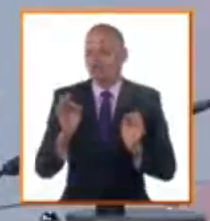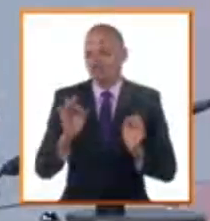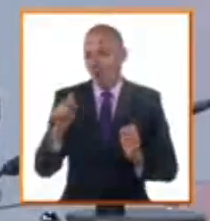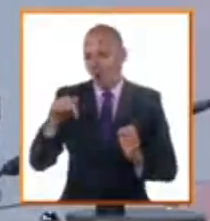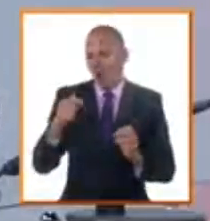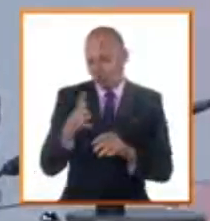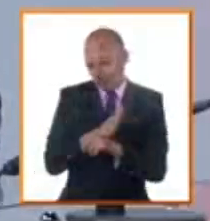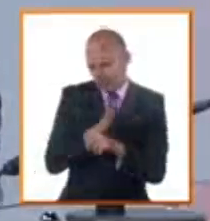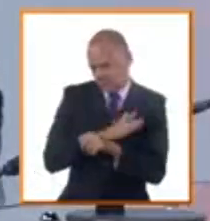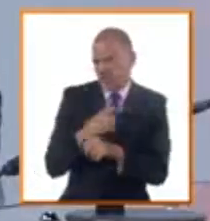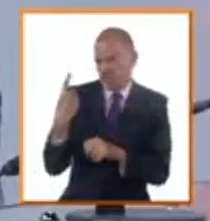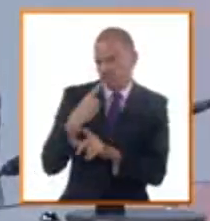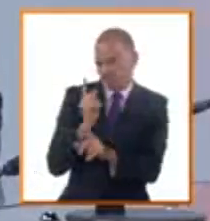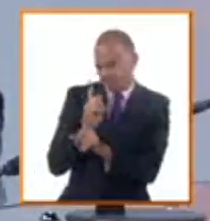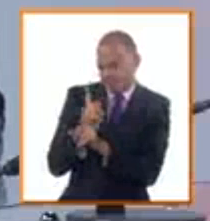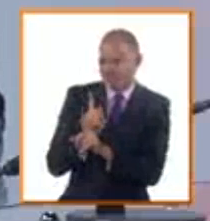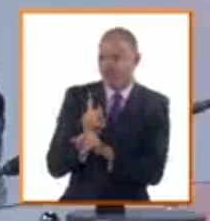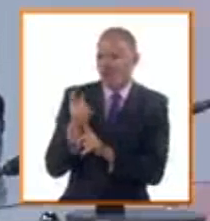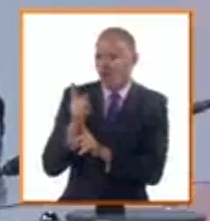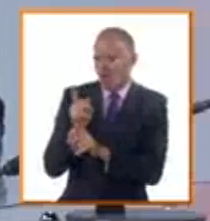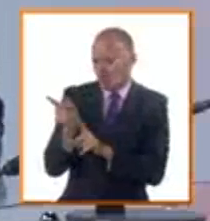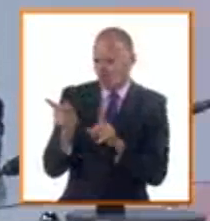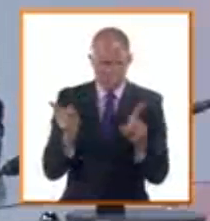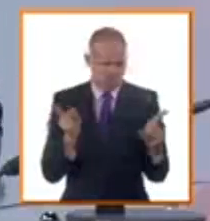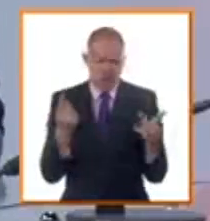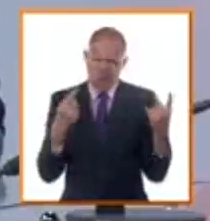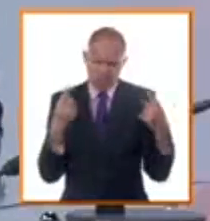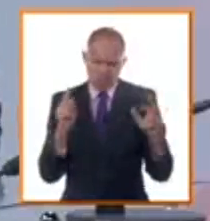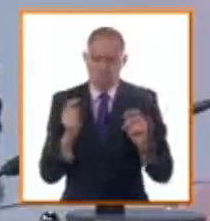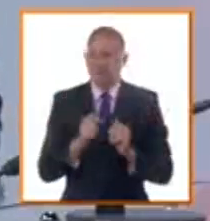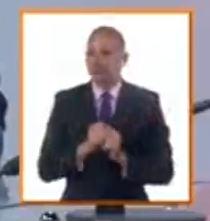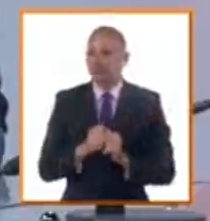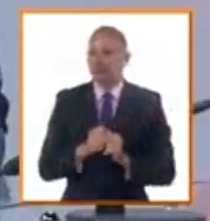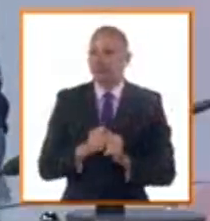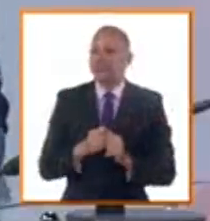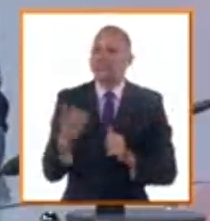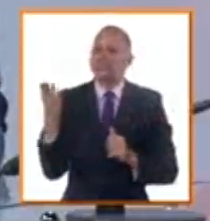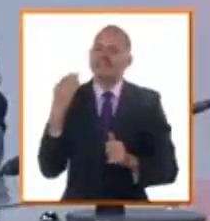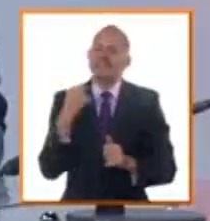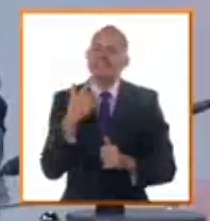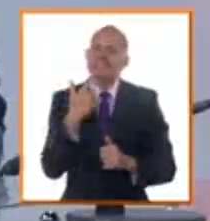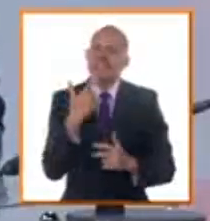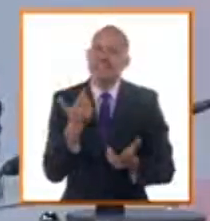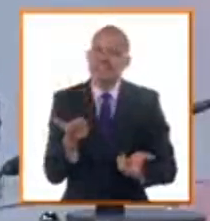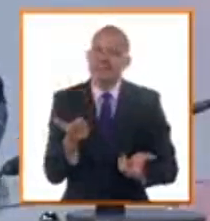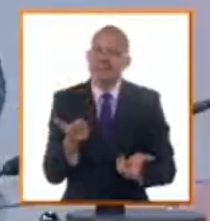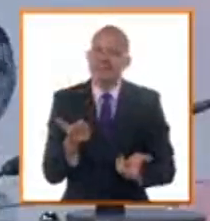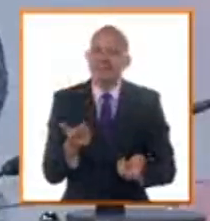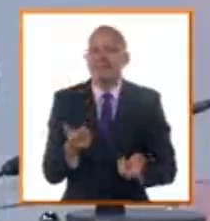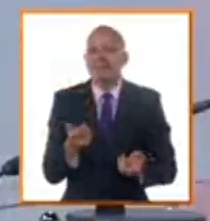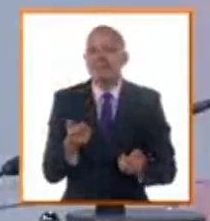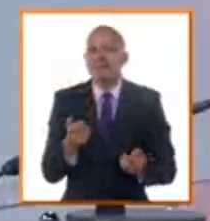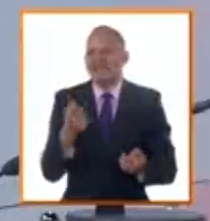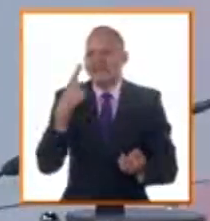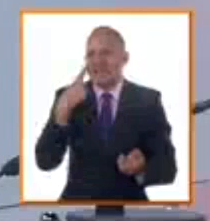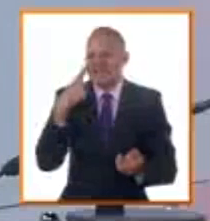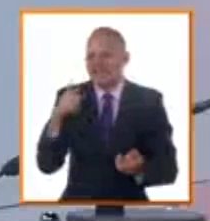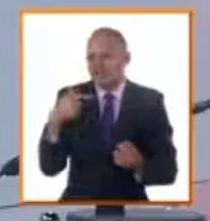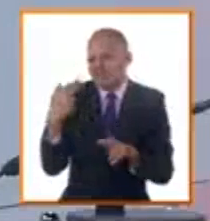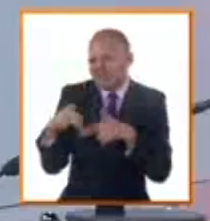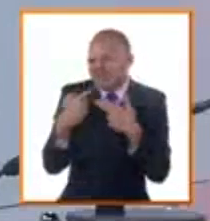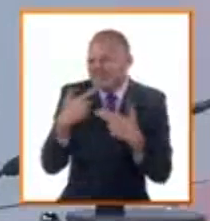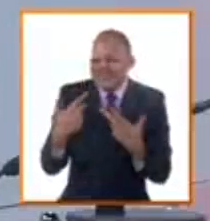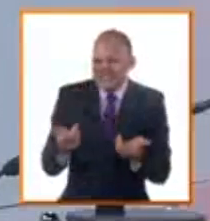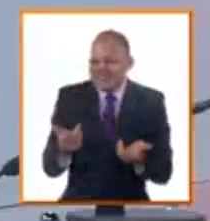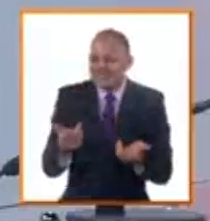mesa redonda, que uno de ustedes me comentaba que llamó allá y dijo, en algún lugar dijo, ven acá, pero ustedes vaciaron el pluviómetro antes de volver